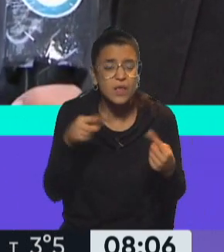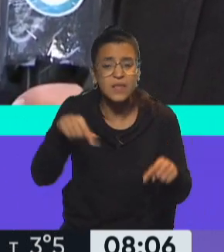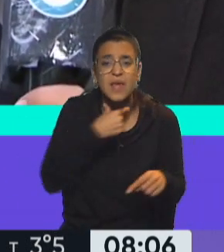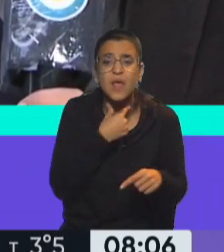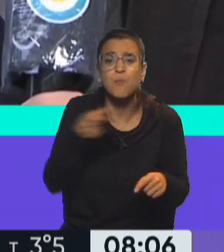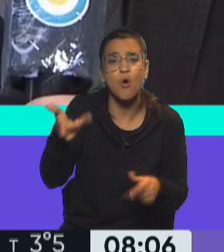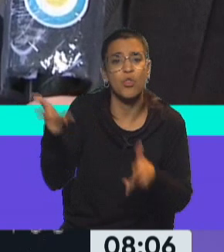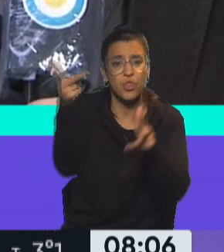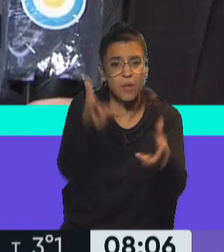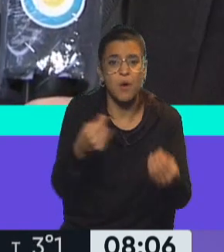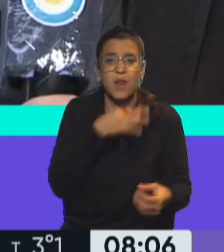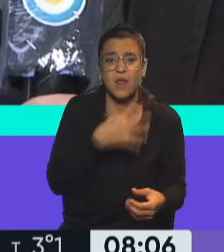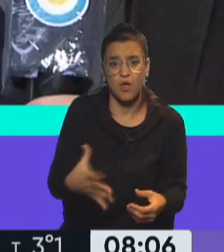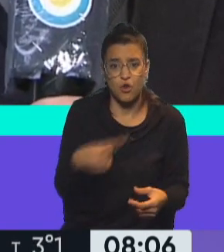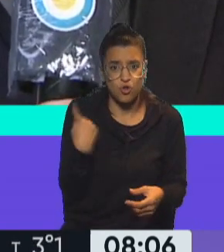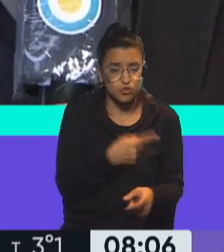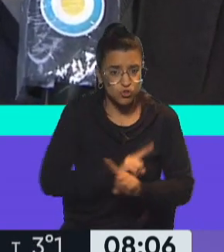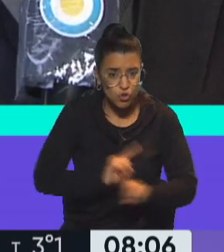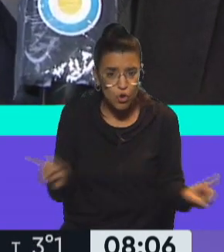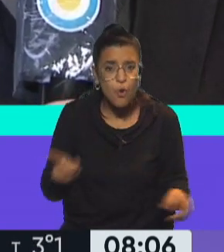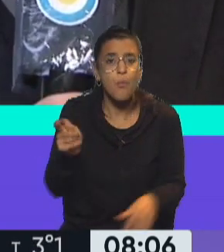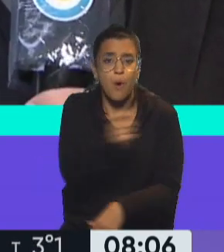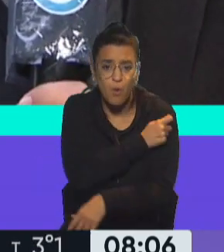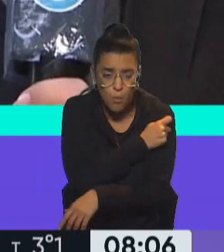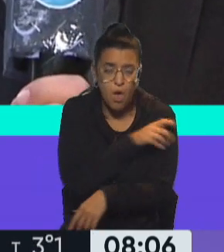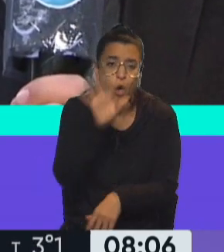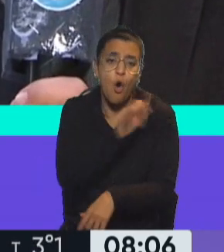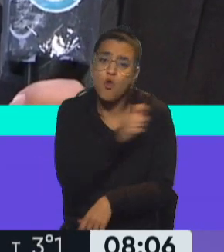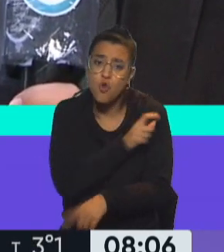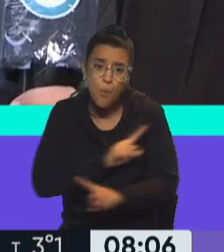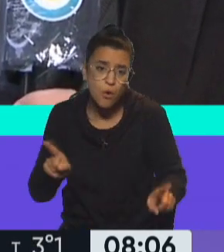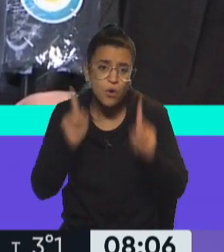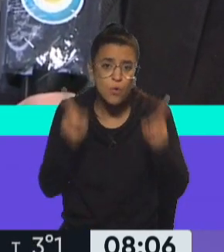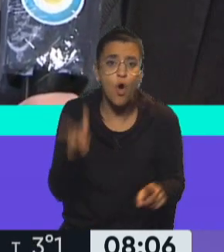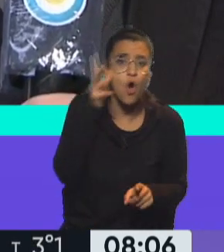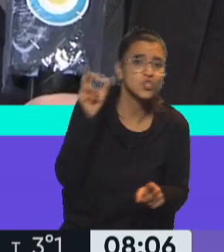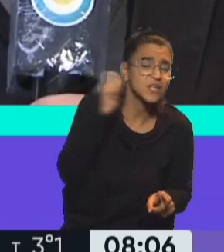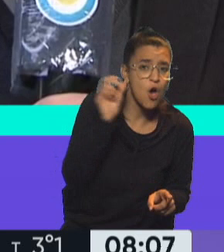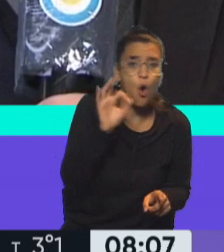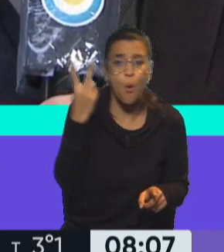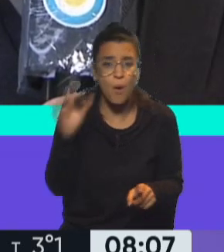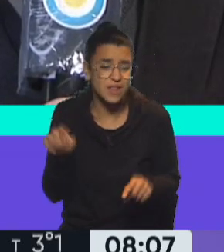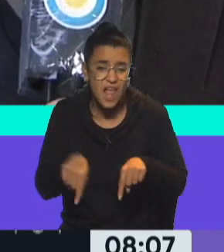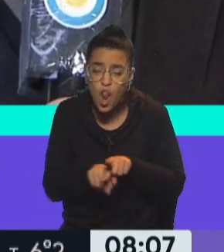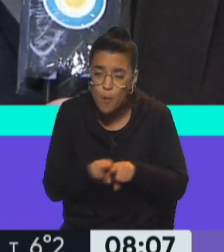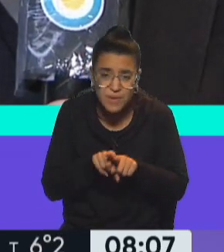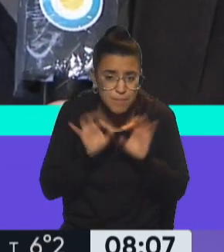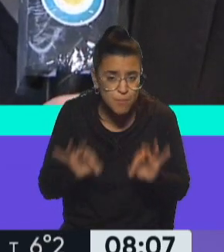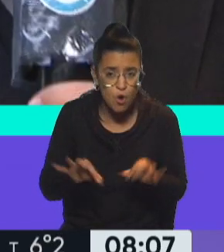doctor, porque no tenemos que relajarnos ni un solo segundo. ¿Vacunados o no vacunados? ¿80 años o 20? Acá es lo mismo.